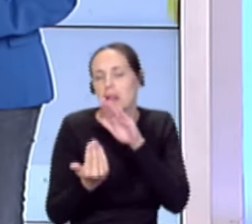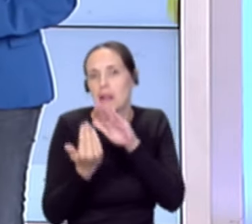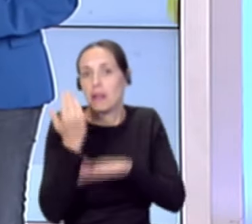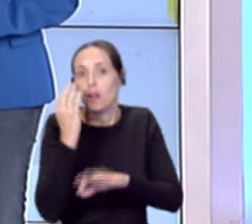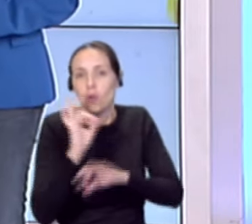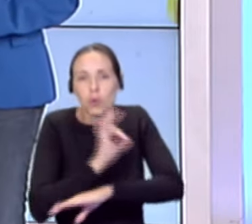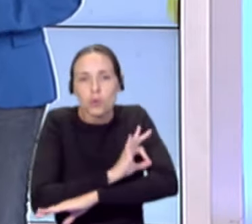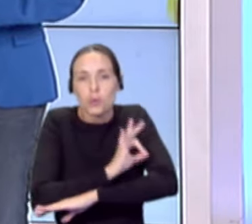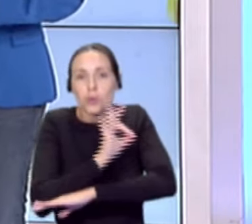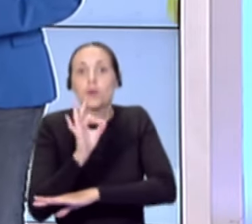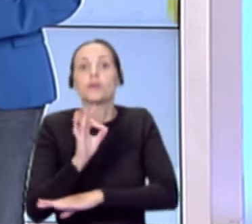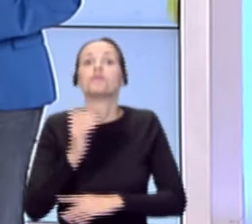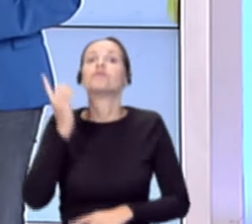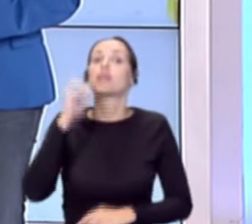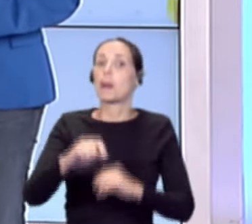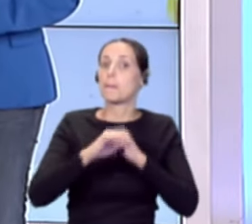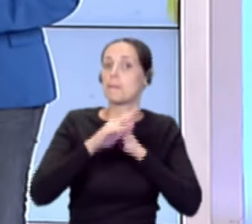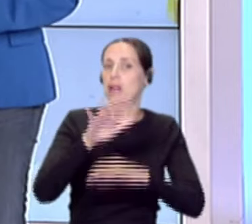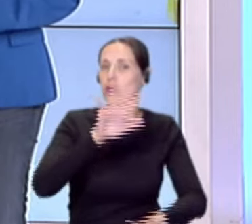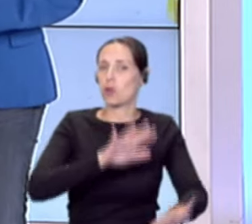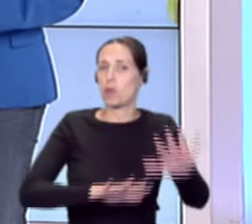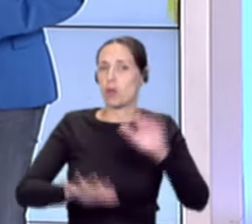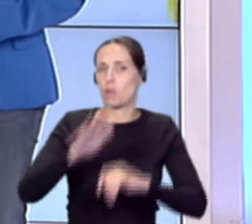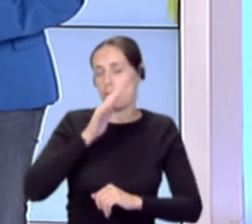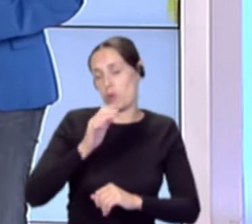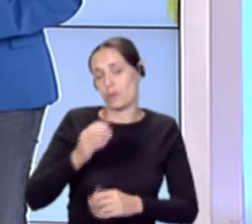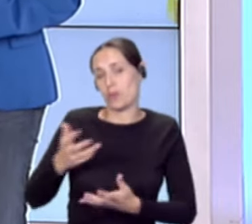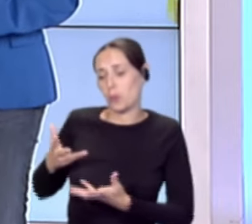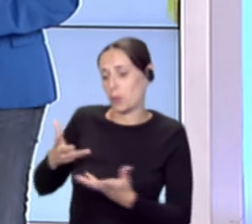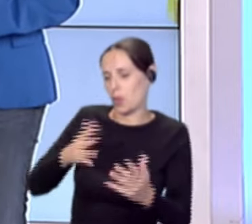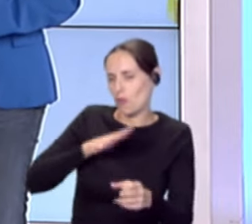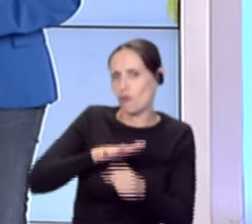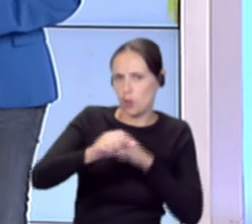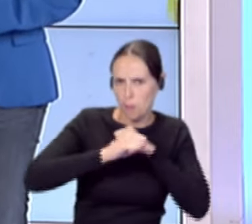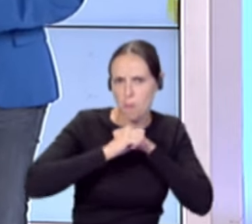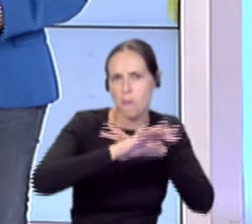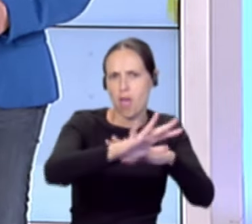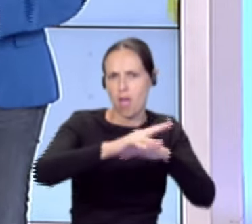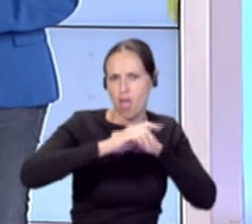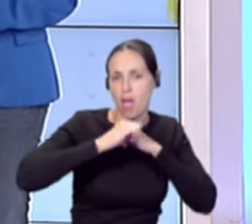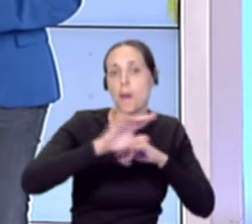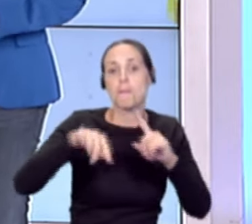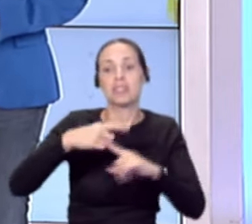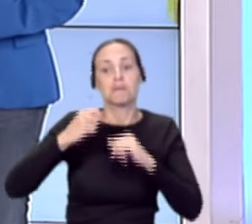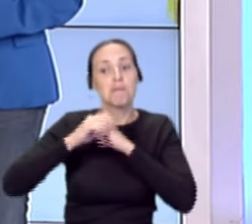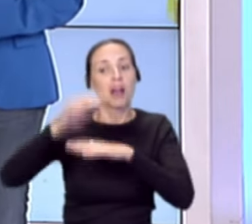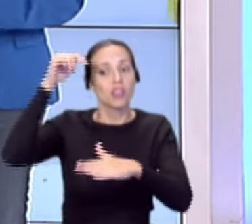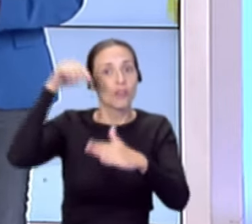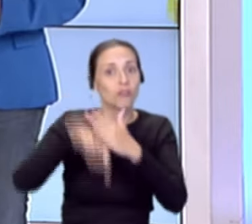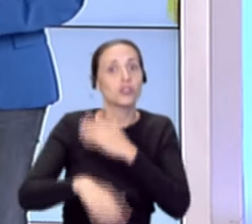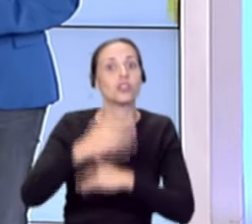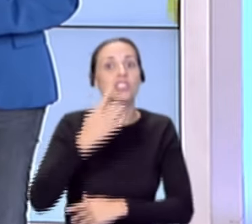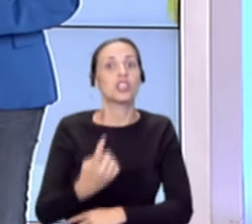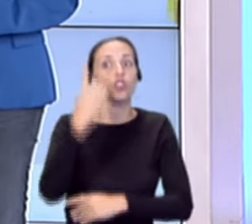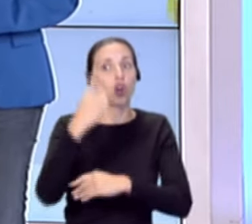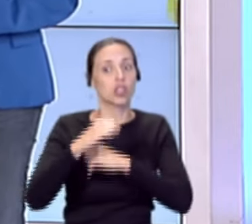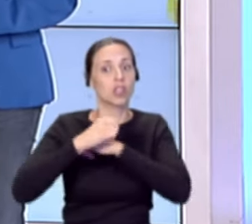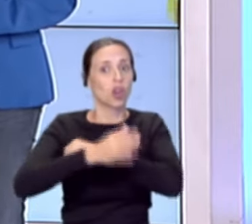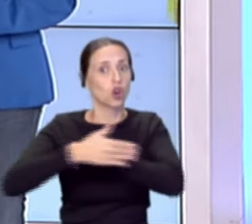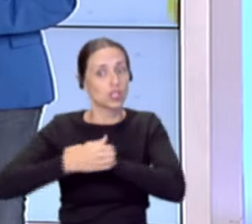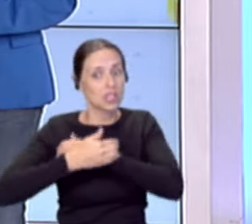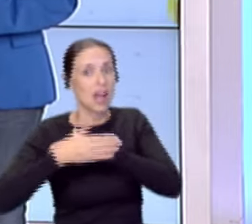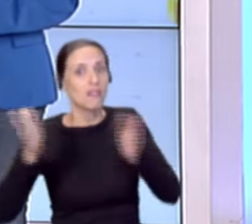del mar complicado, presencia de oleaje por viento, presencia de oleaje de mar de fondo, las olas en las costas abiertas al norte superarán con creces